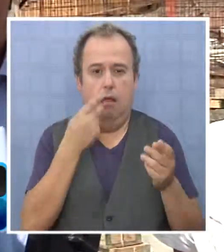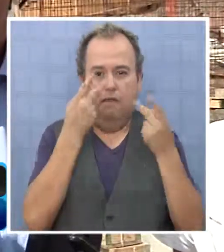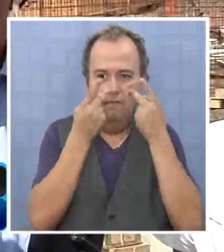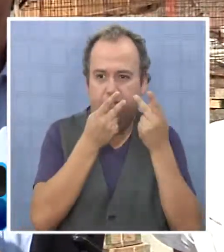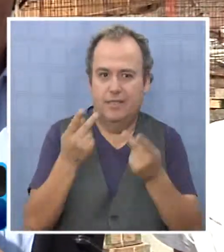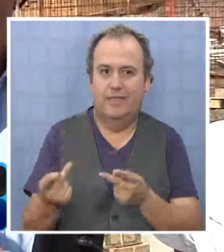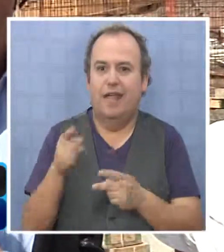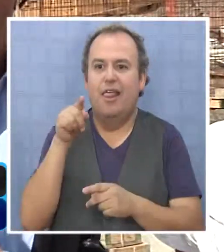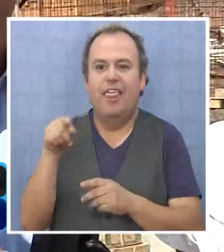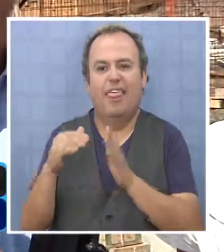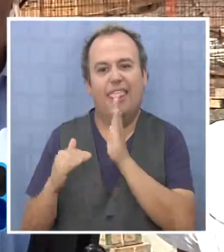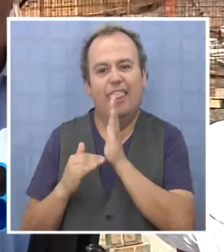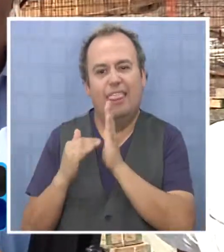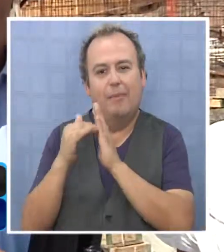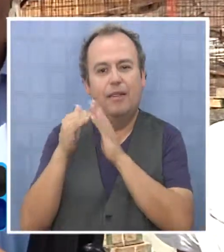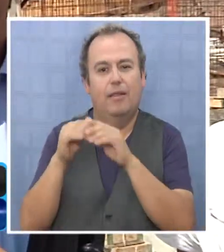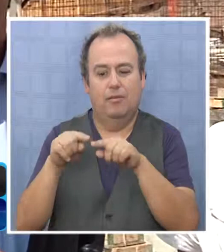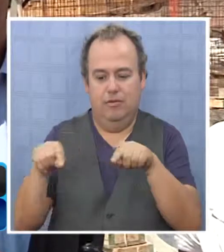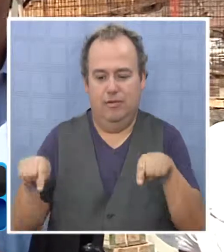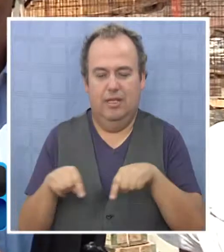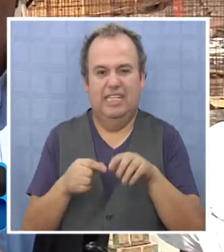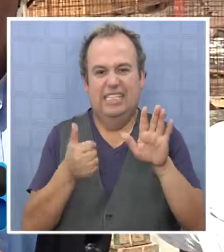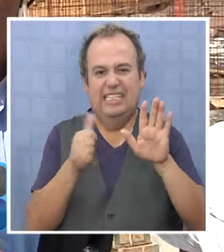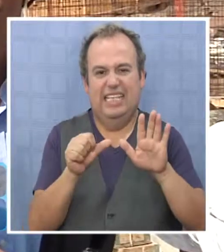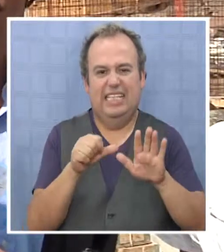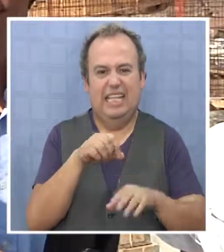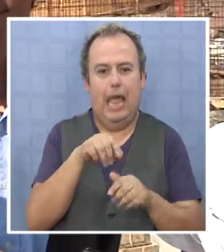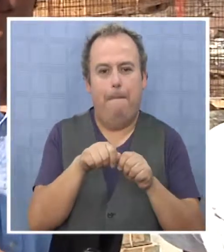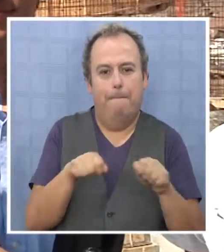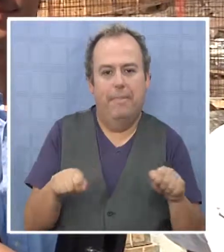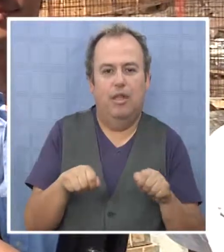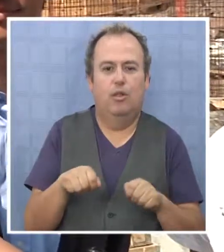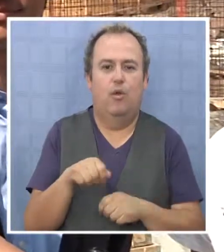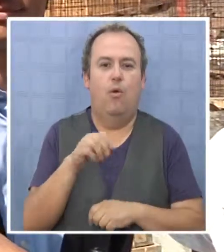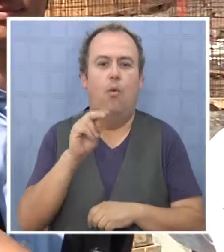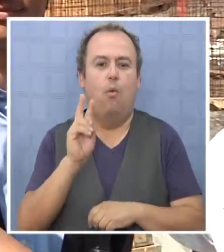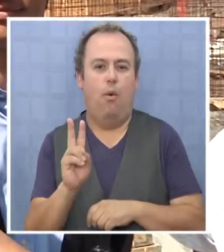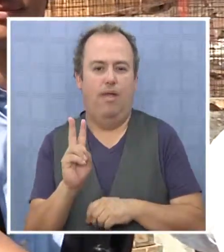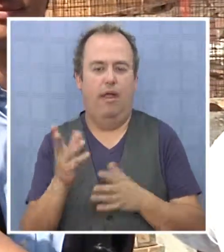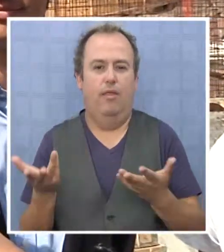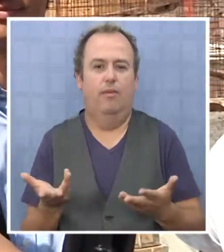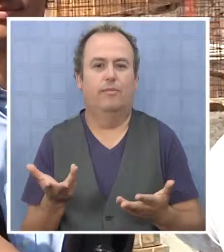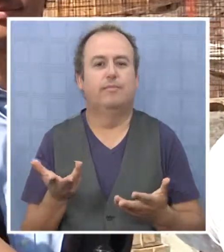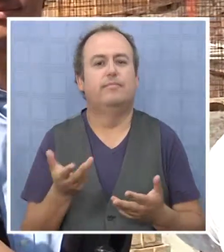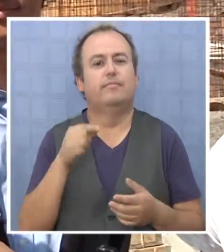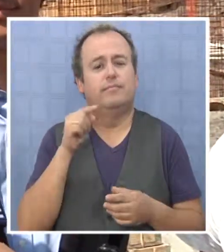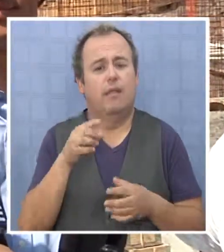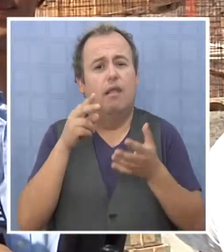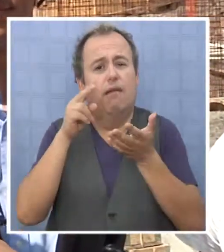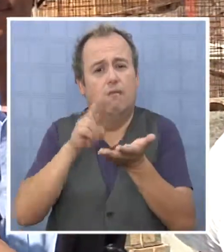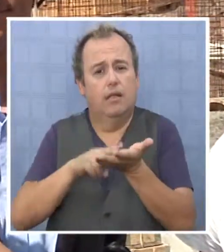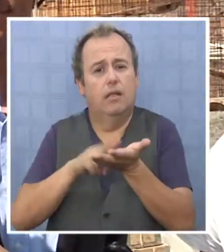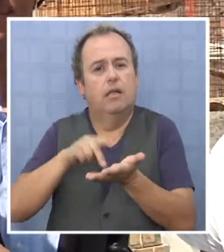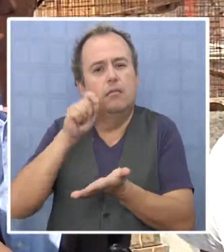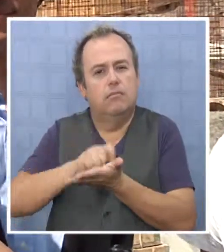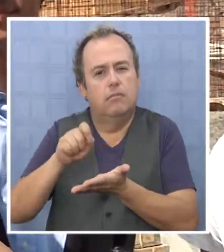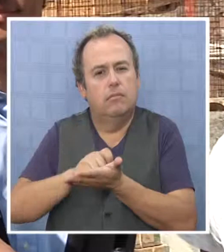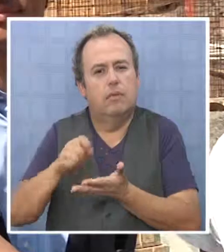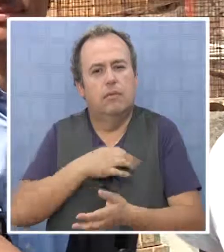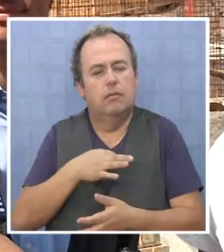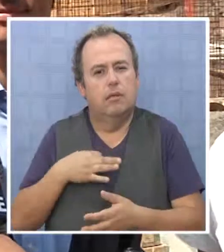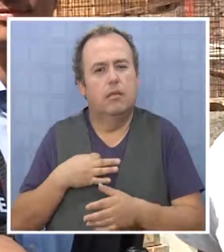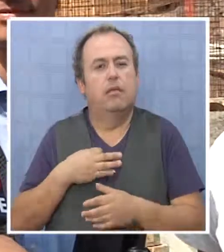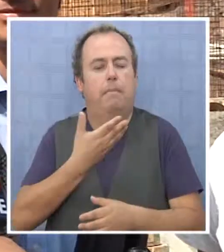visitando sus departamentos sesenta metros cuadrados es cierto lo que dice el subsecretario nuestro ministro